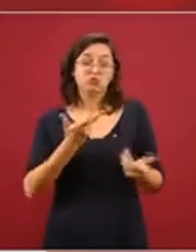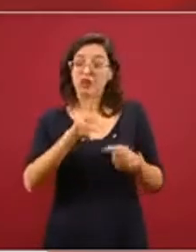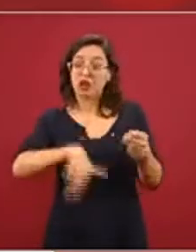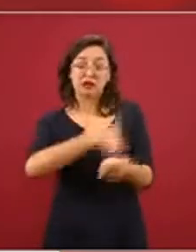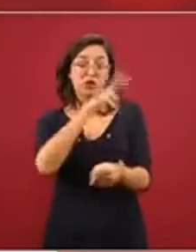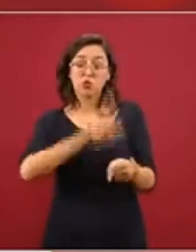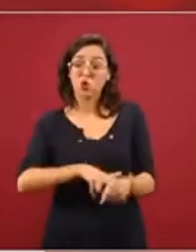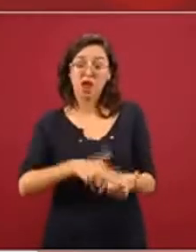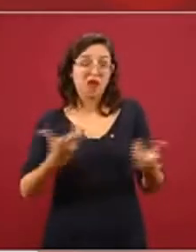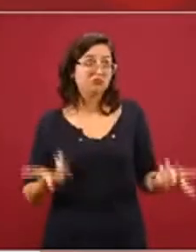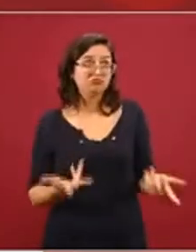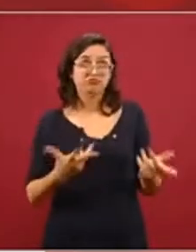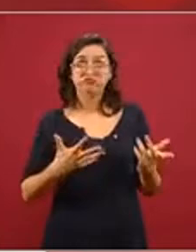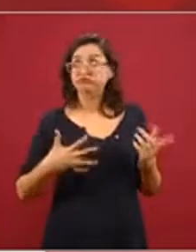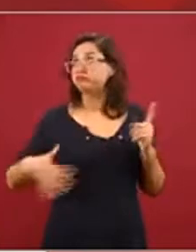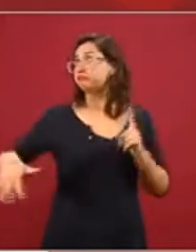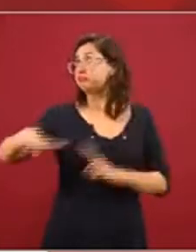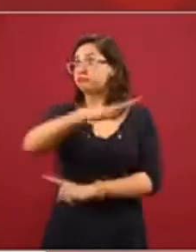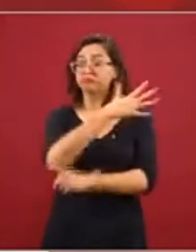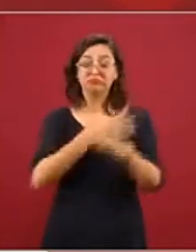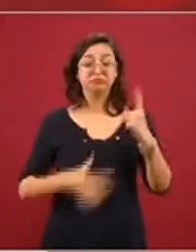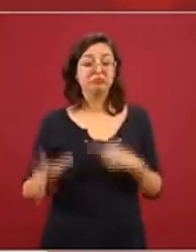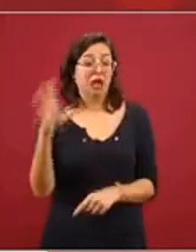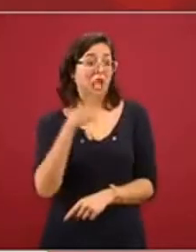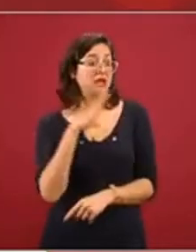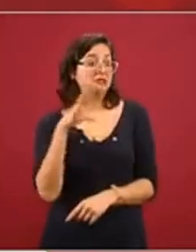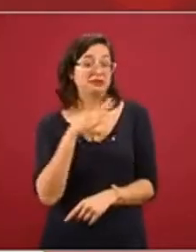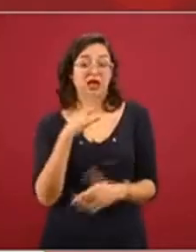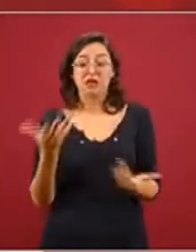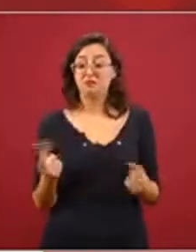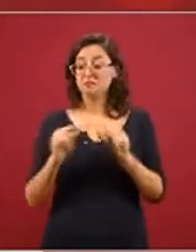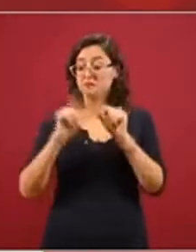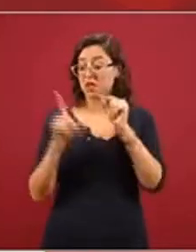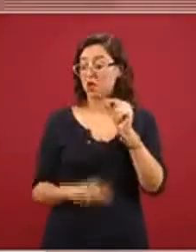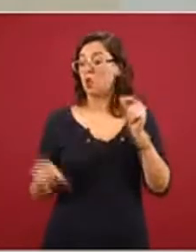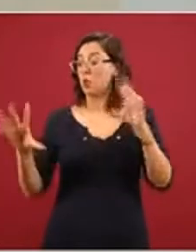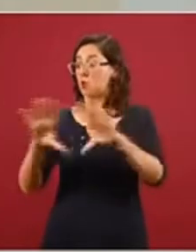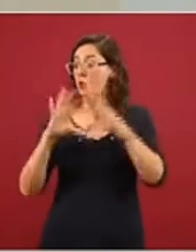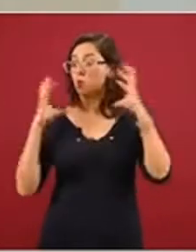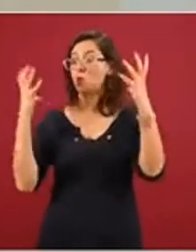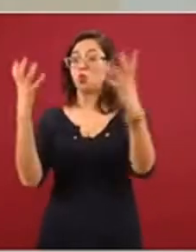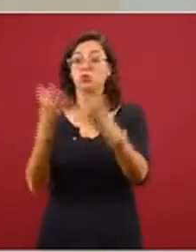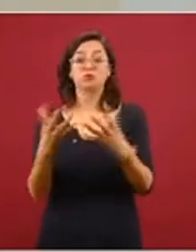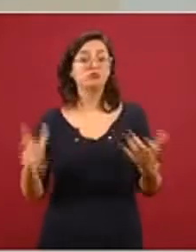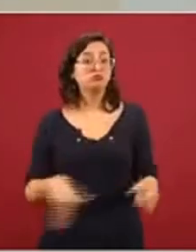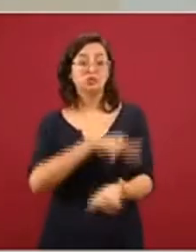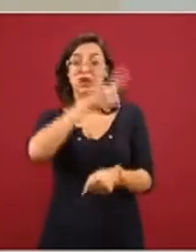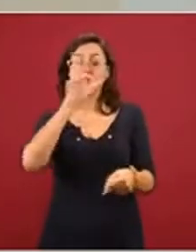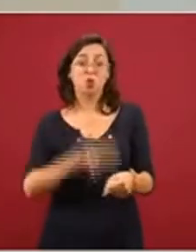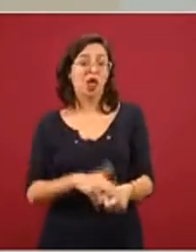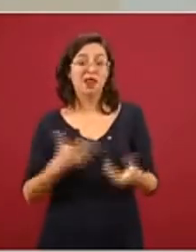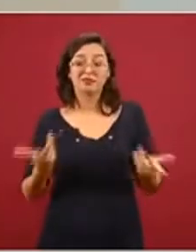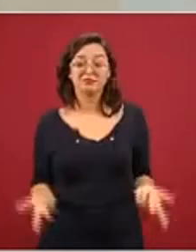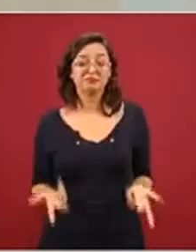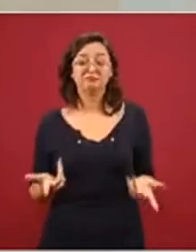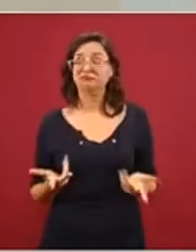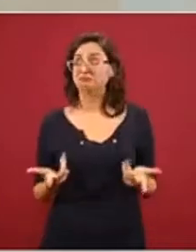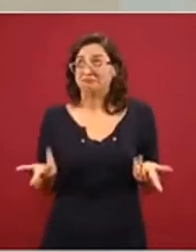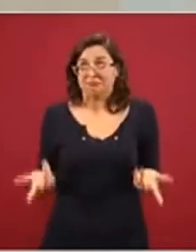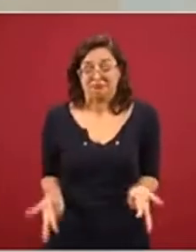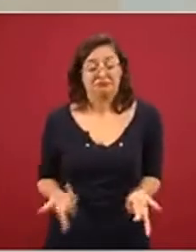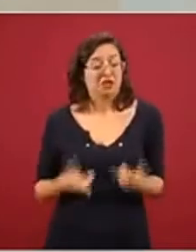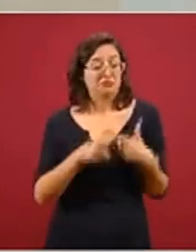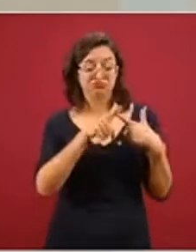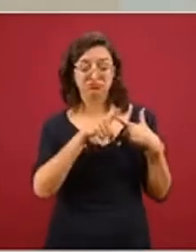natural que nos ha afectado a México y al mundo entero. Es un fenómeno natural masivo, es un fenómeno que